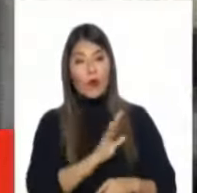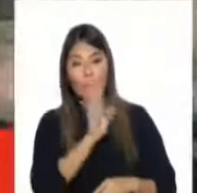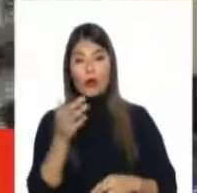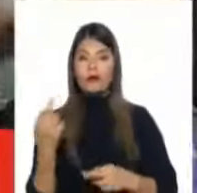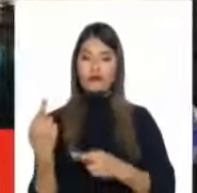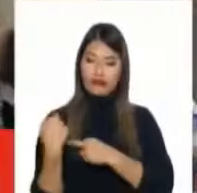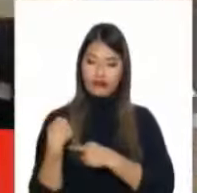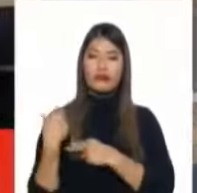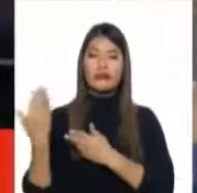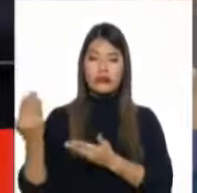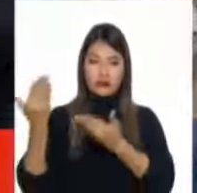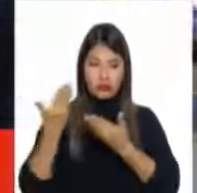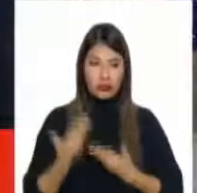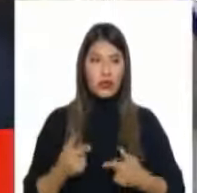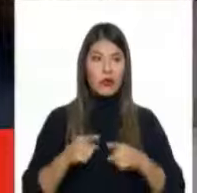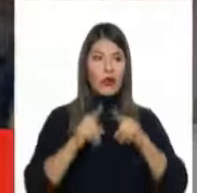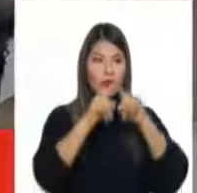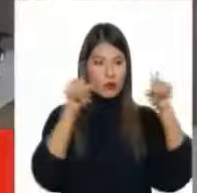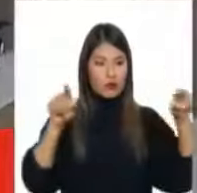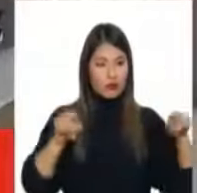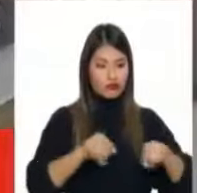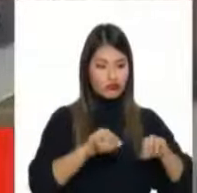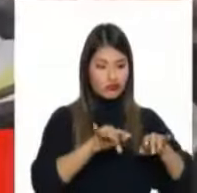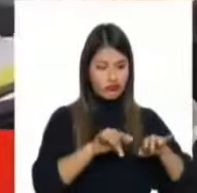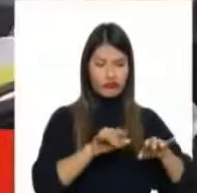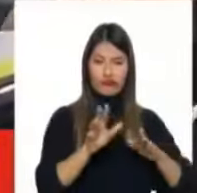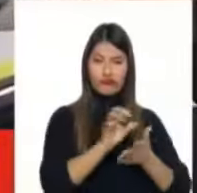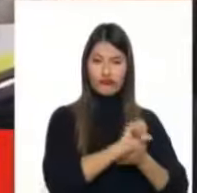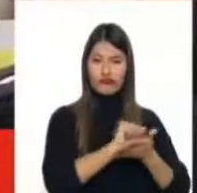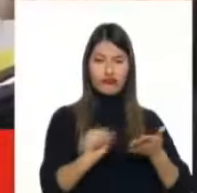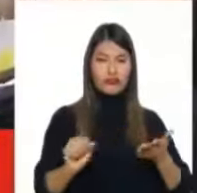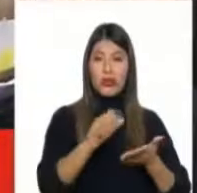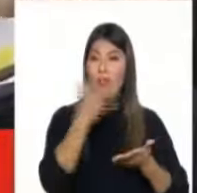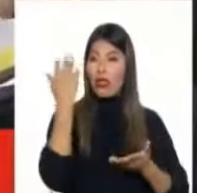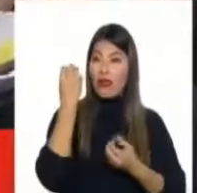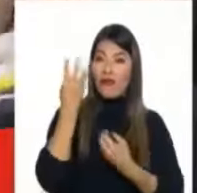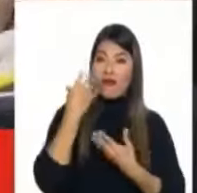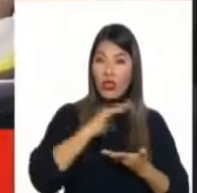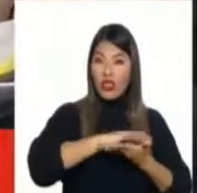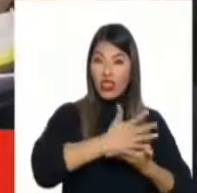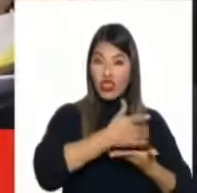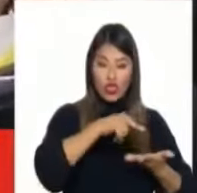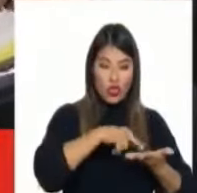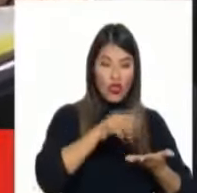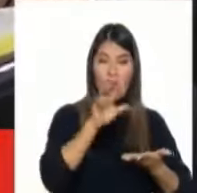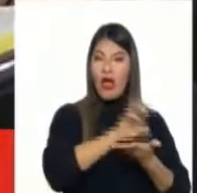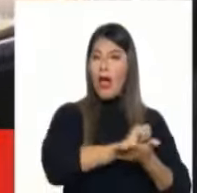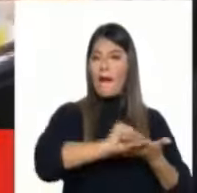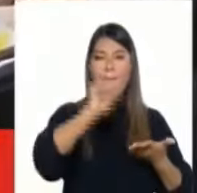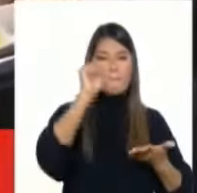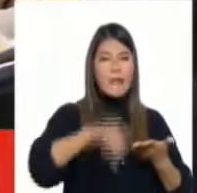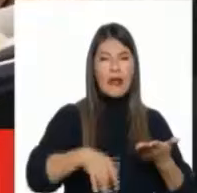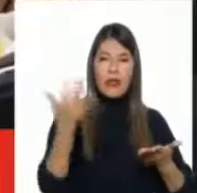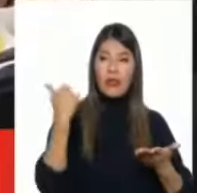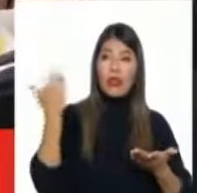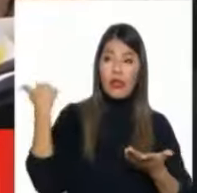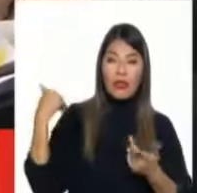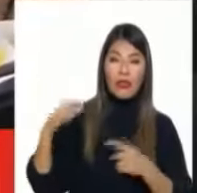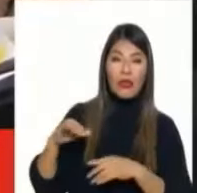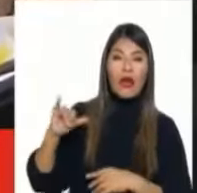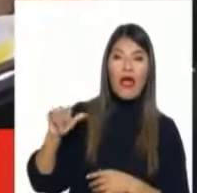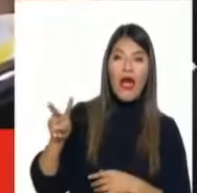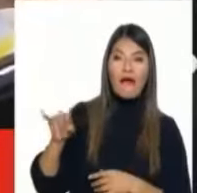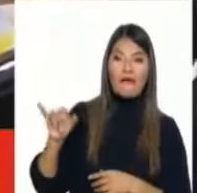cargo le entregaron una computadora formateada. Me informó que había sido por orden directa del doctor Javier Pacheco cuando ya no